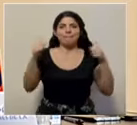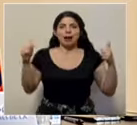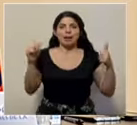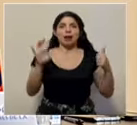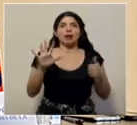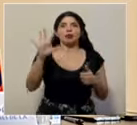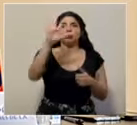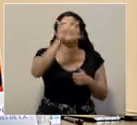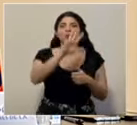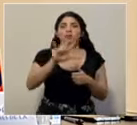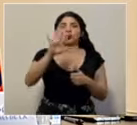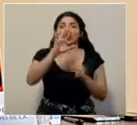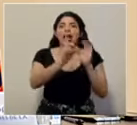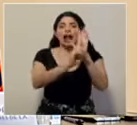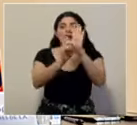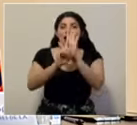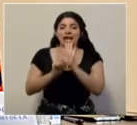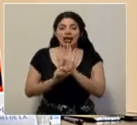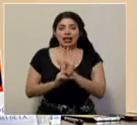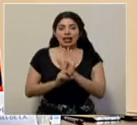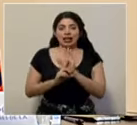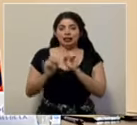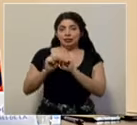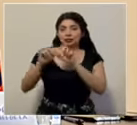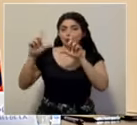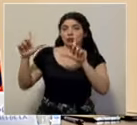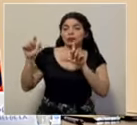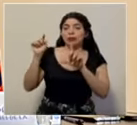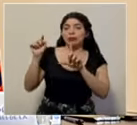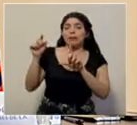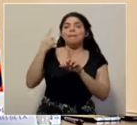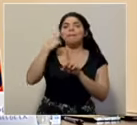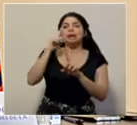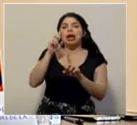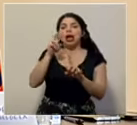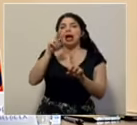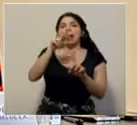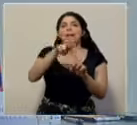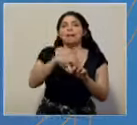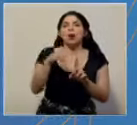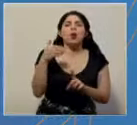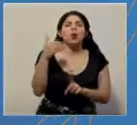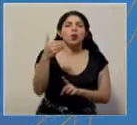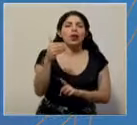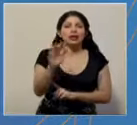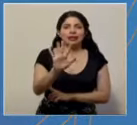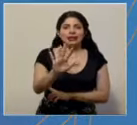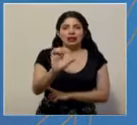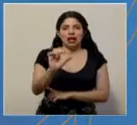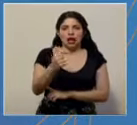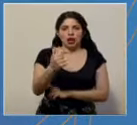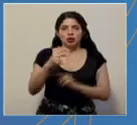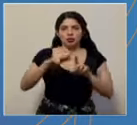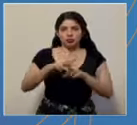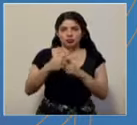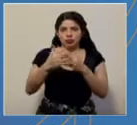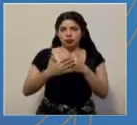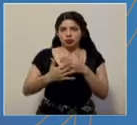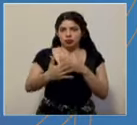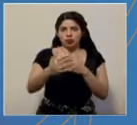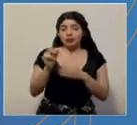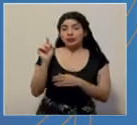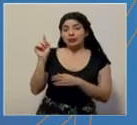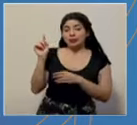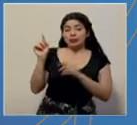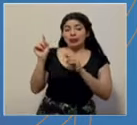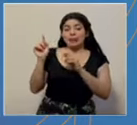está planteado para ser aplicado a partir del próximo 5 de agosto. Este